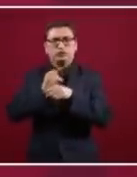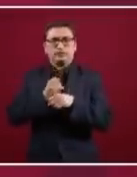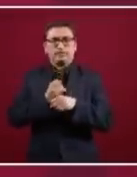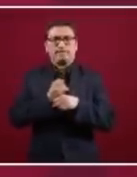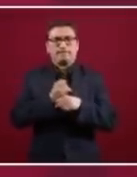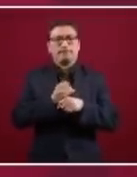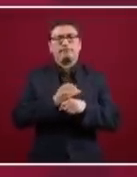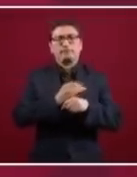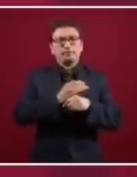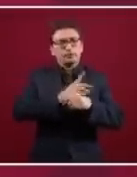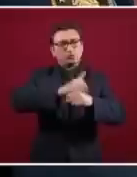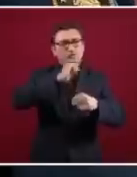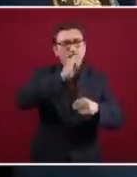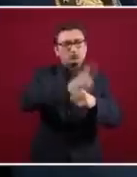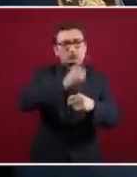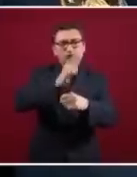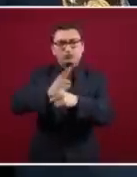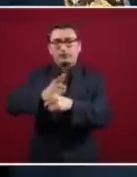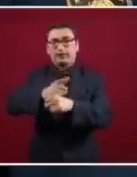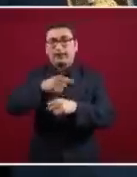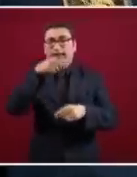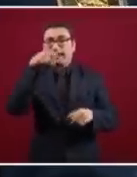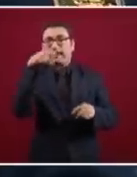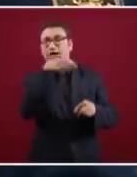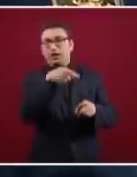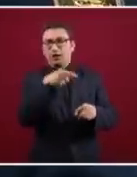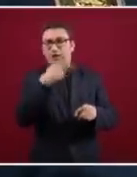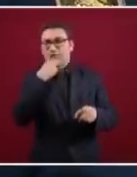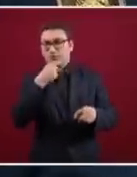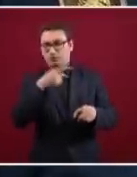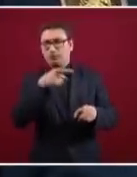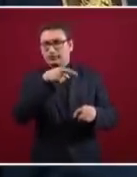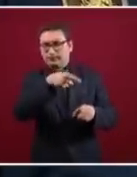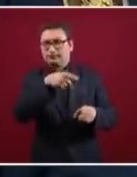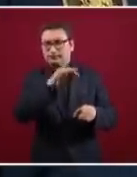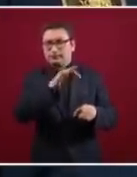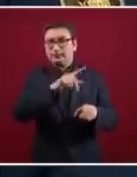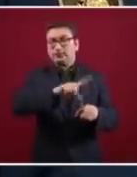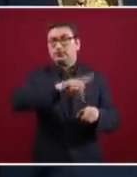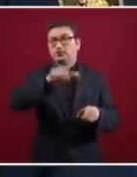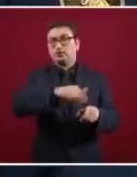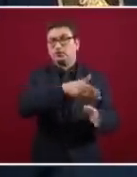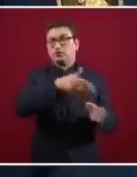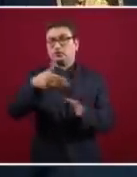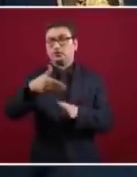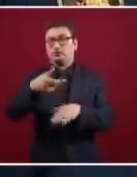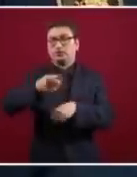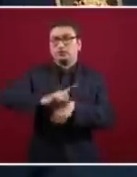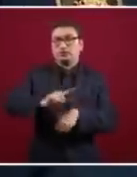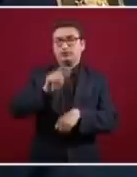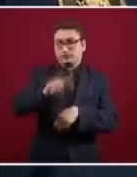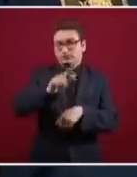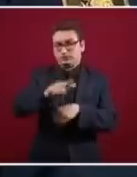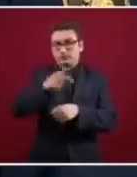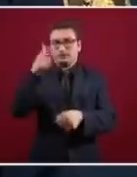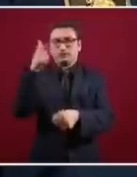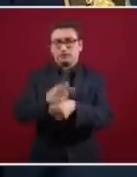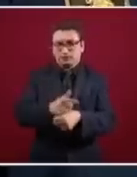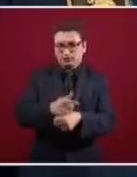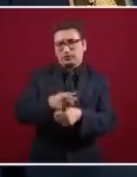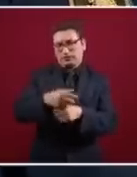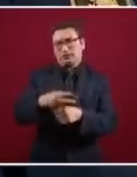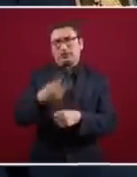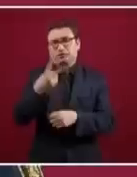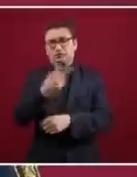y localizando al presunto delincuente y el día 17 es cuando lo ubica a las 14 horas y